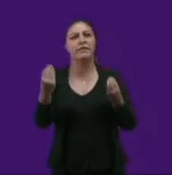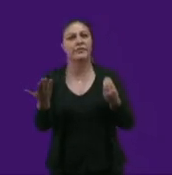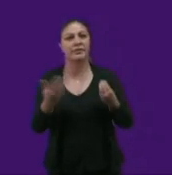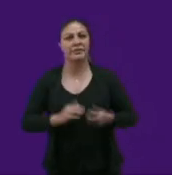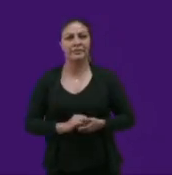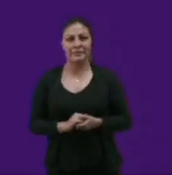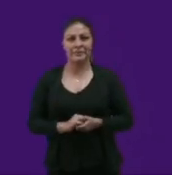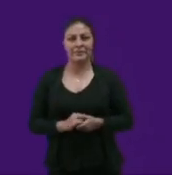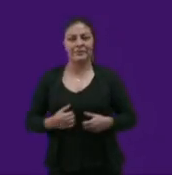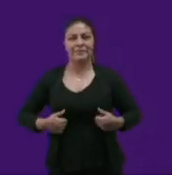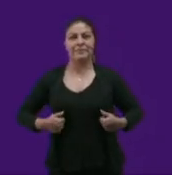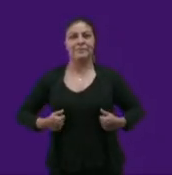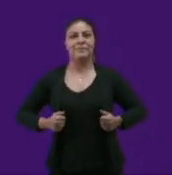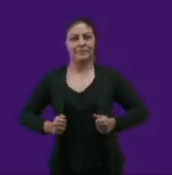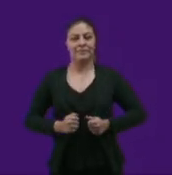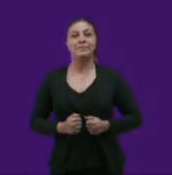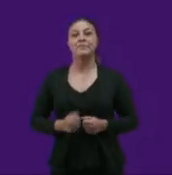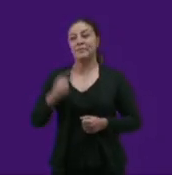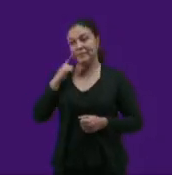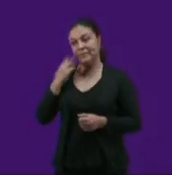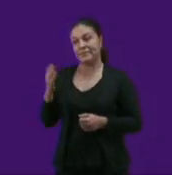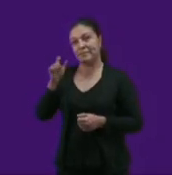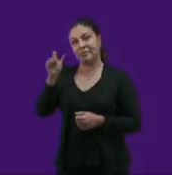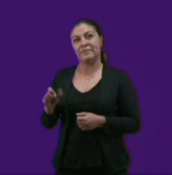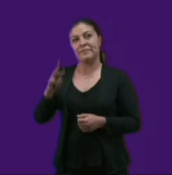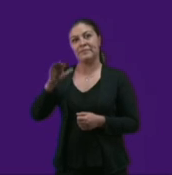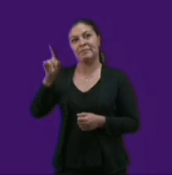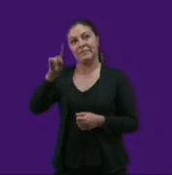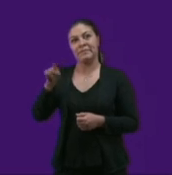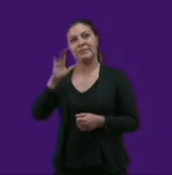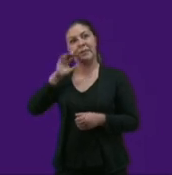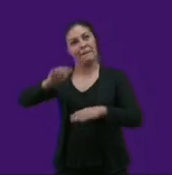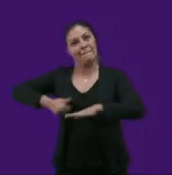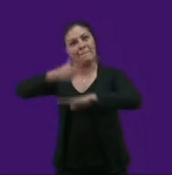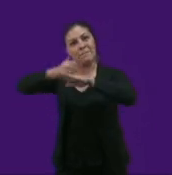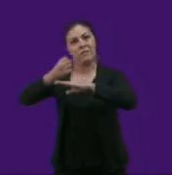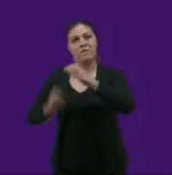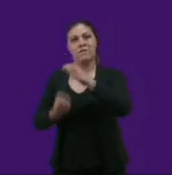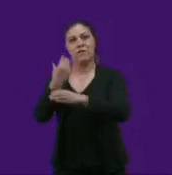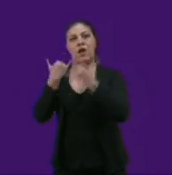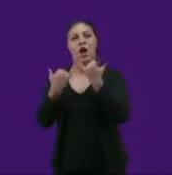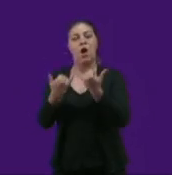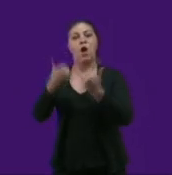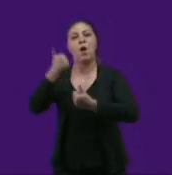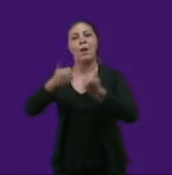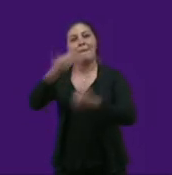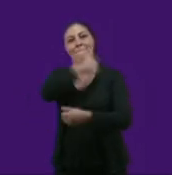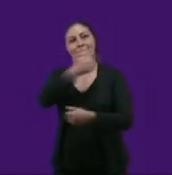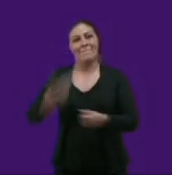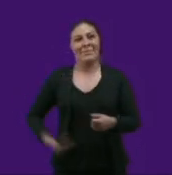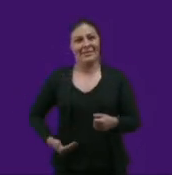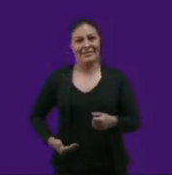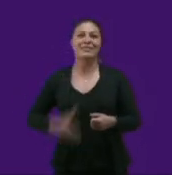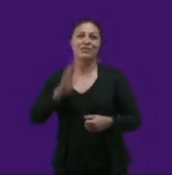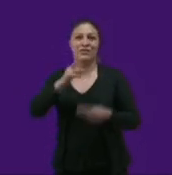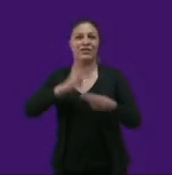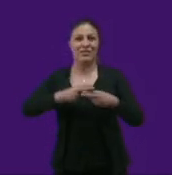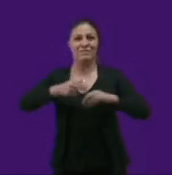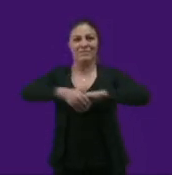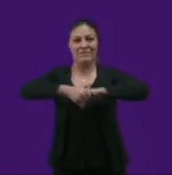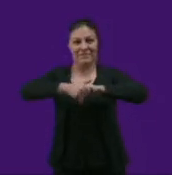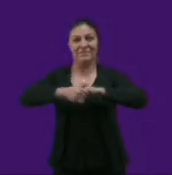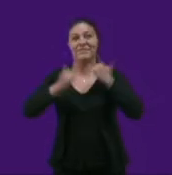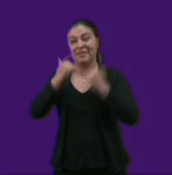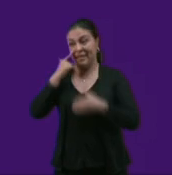De acuerdo, él es Marcos Galperín, él es el fundador y presidente actual de Mercado Libre. Finalmente, Marcos, desde su silla, que